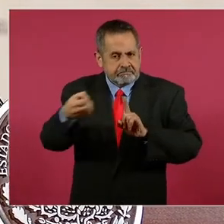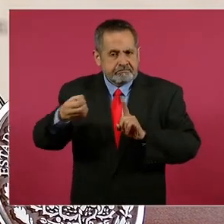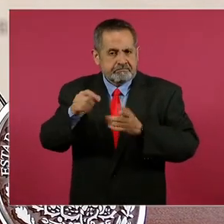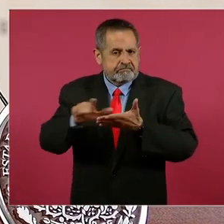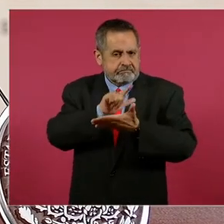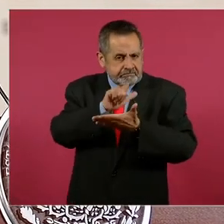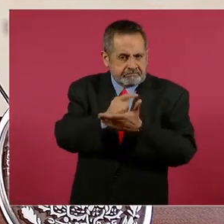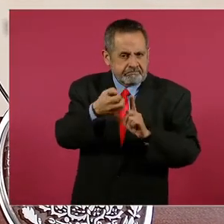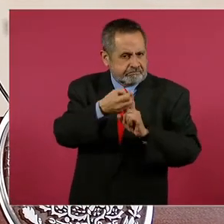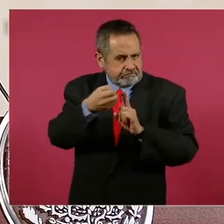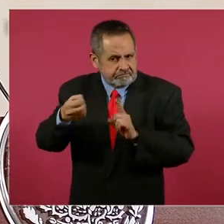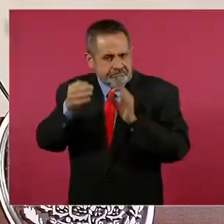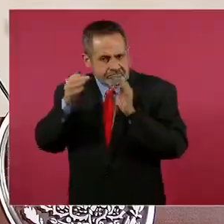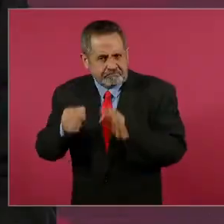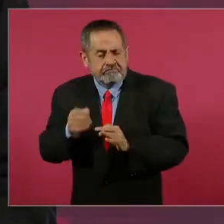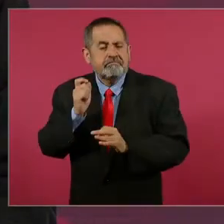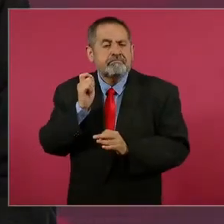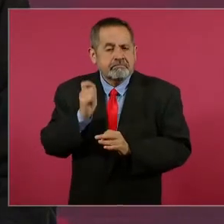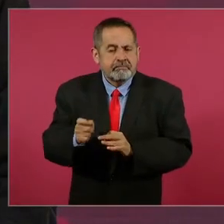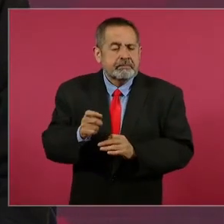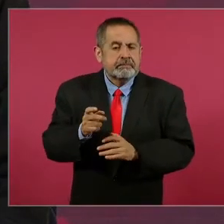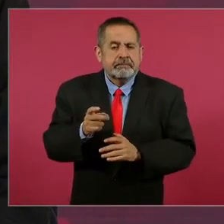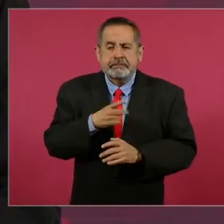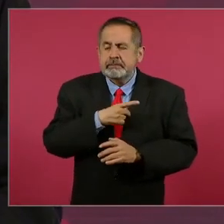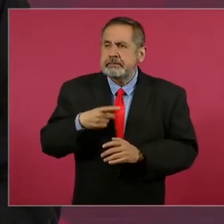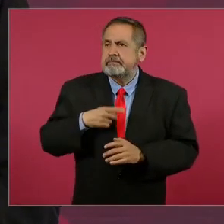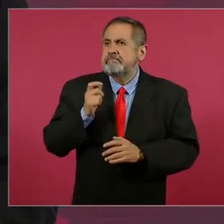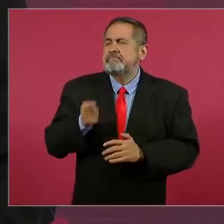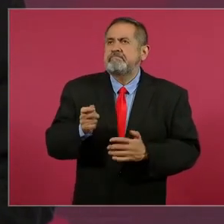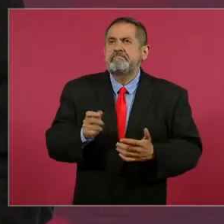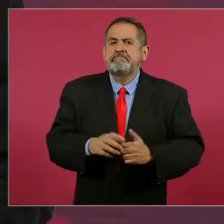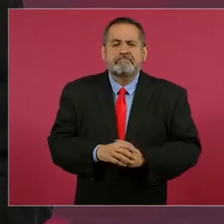veces se debe de